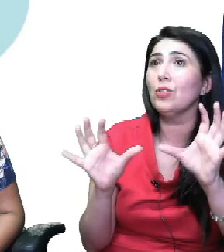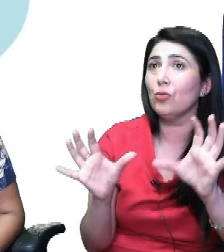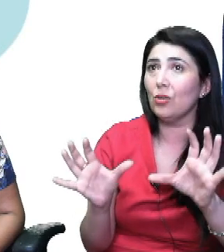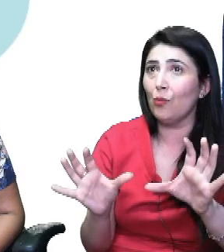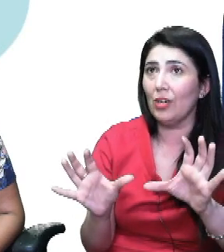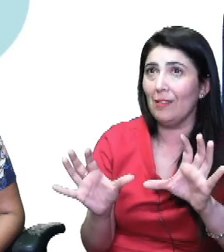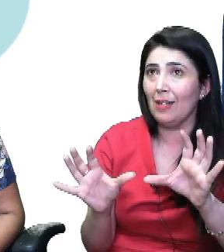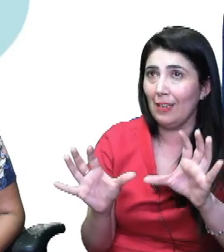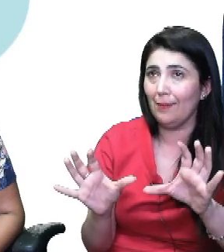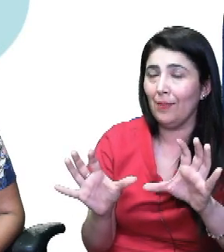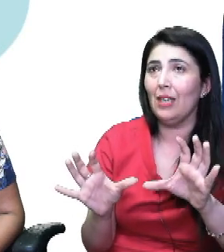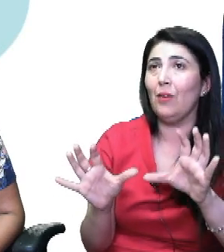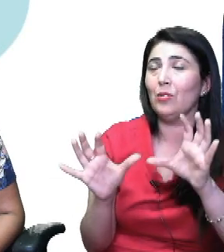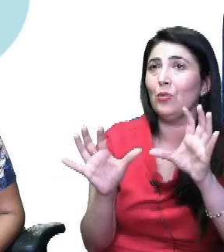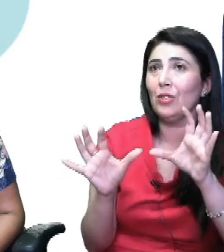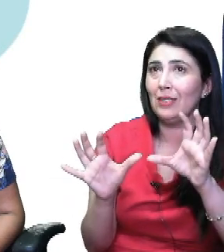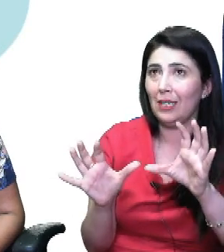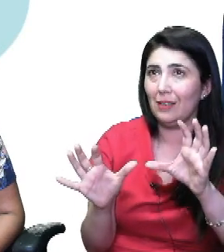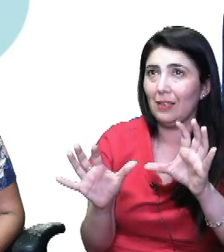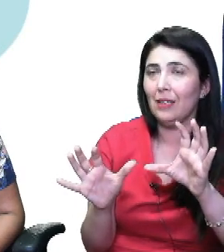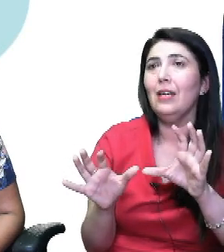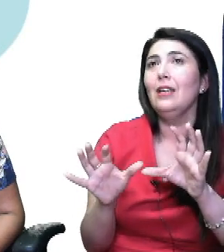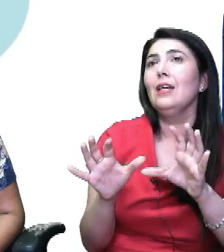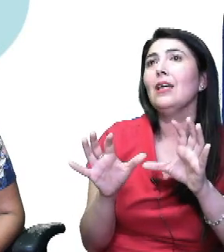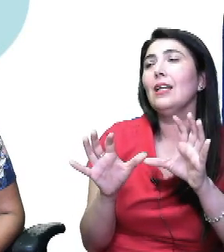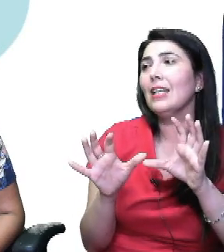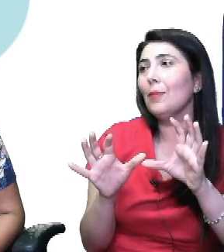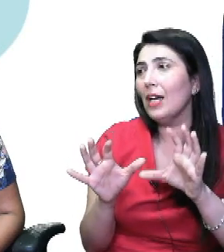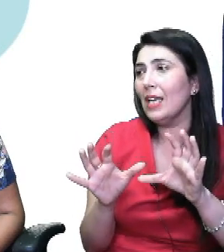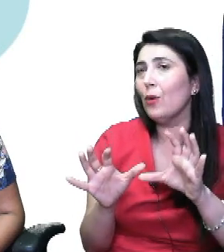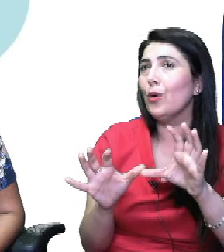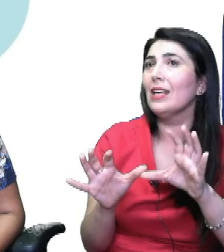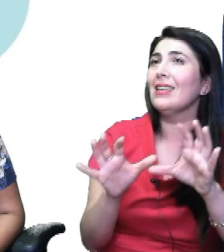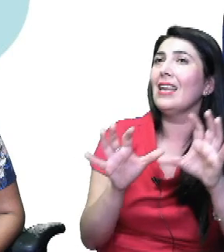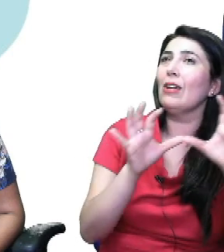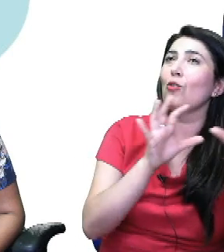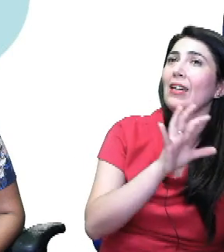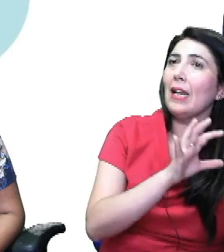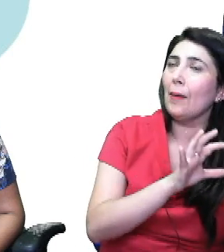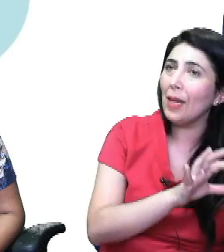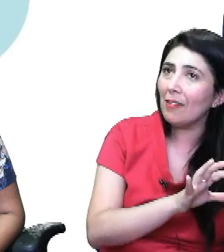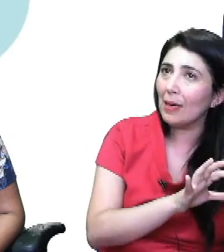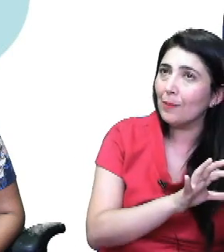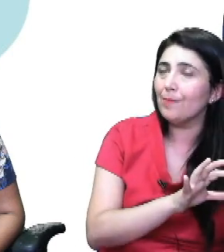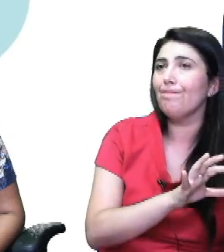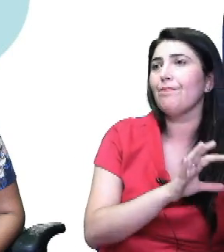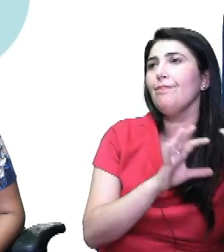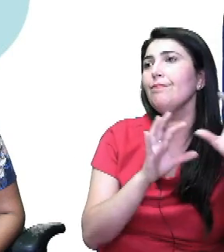mayor situación de vulnerabilidad y en situación de desastre. ¿Quiénes tenemos ahí? Algunos que tenían una vulnerabilidad